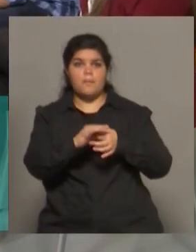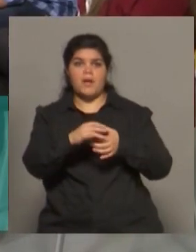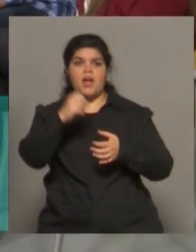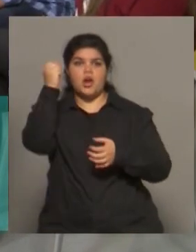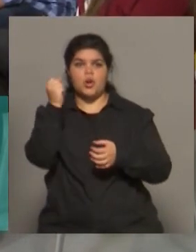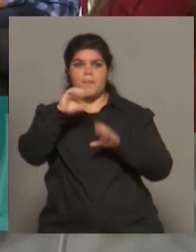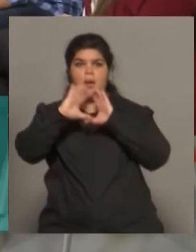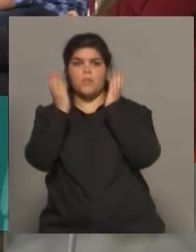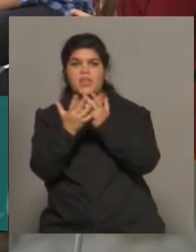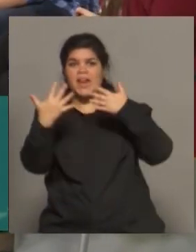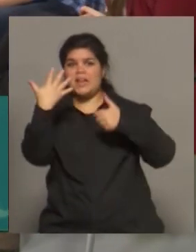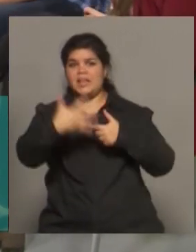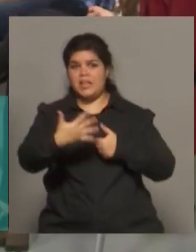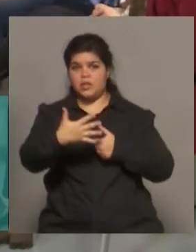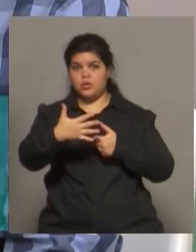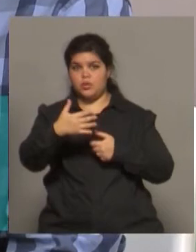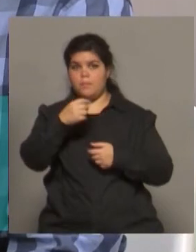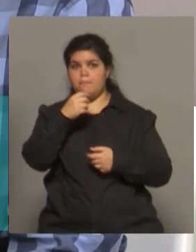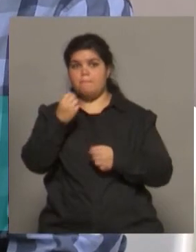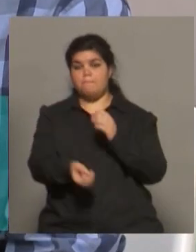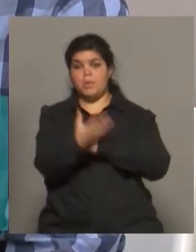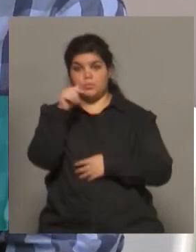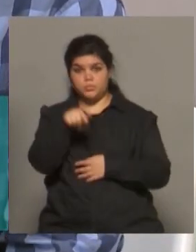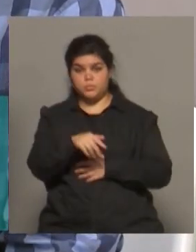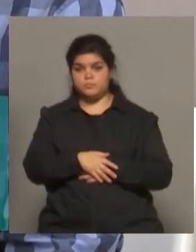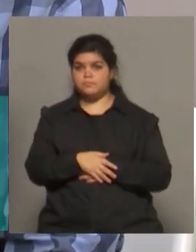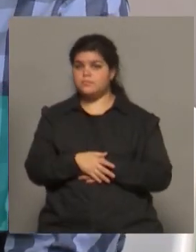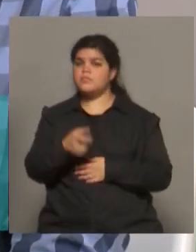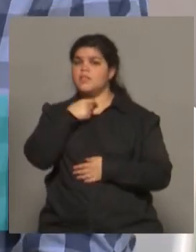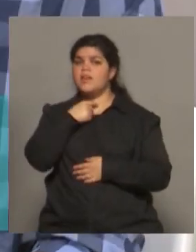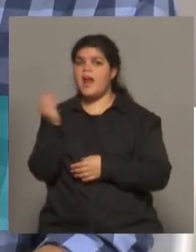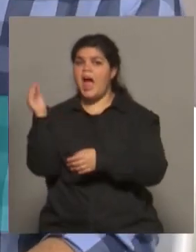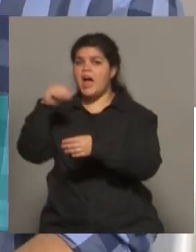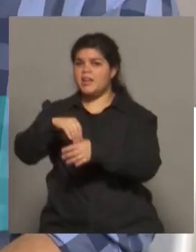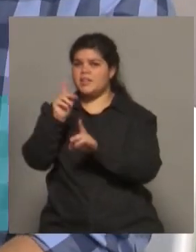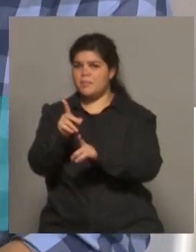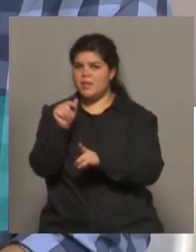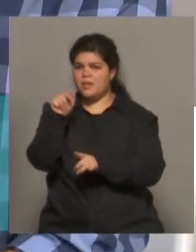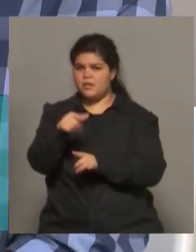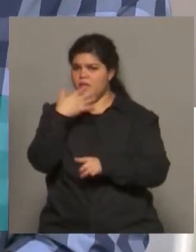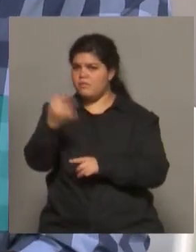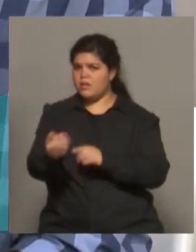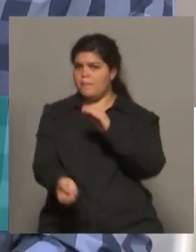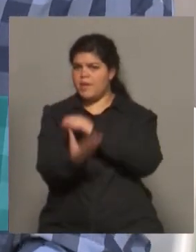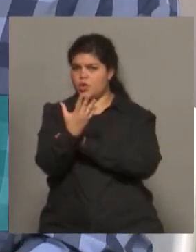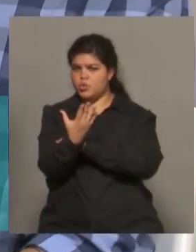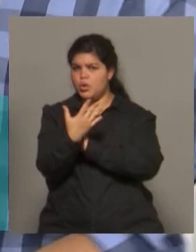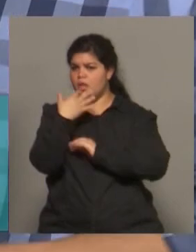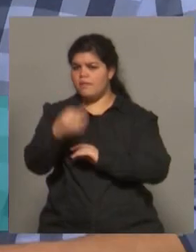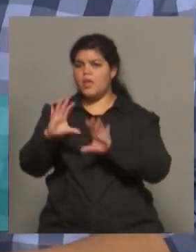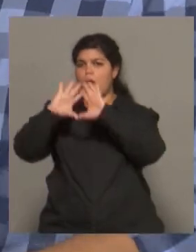Sí. Yo quería agregar algo muy importante de lo que dice él, porque es verdad, el Mercosur a nivel